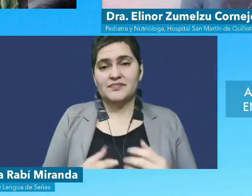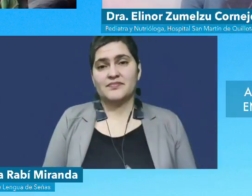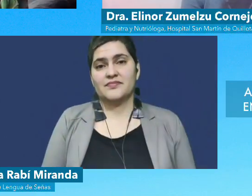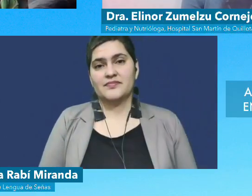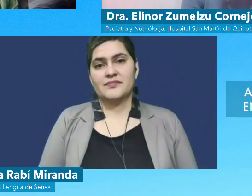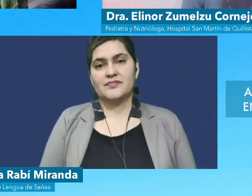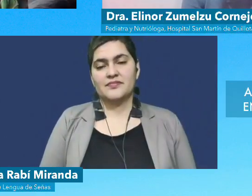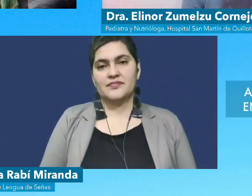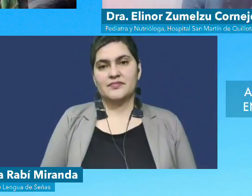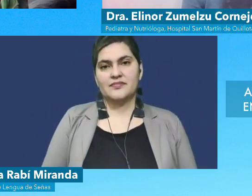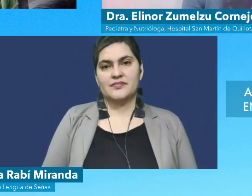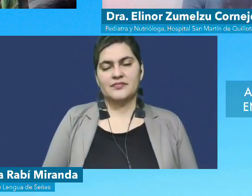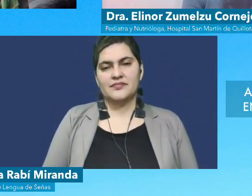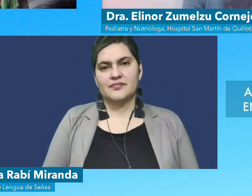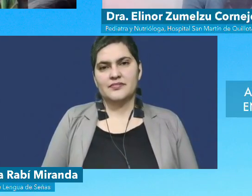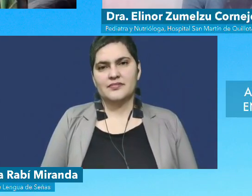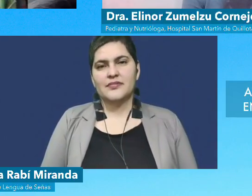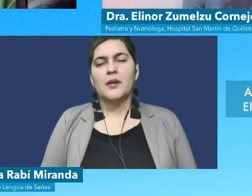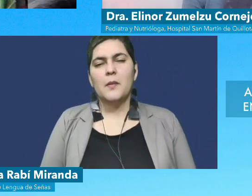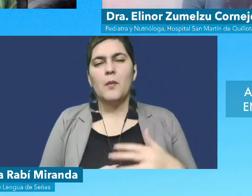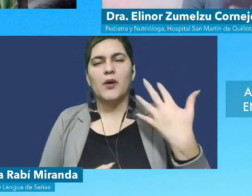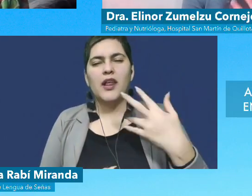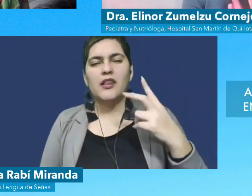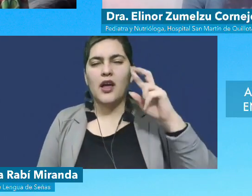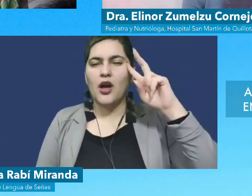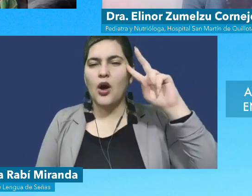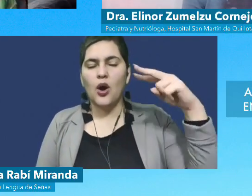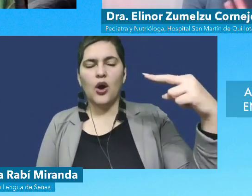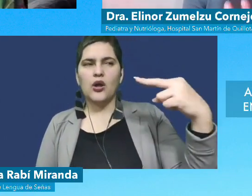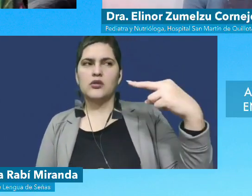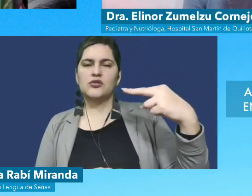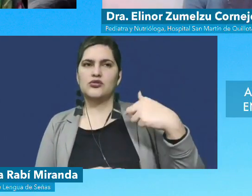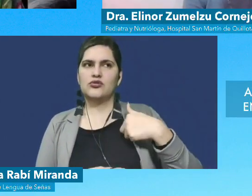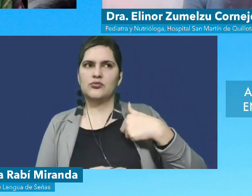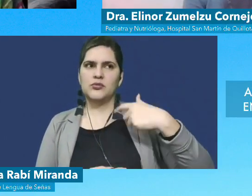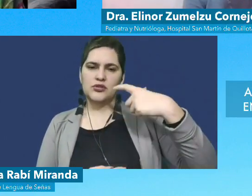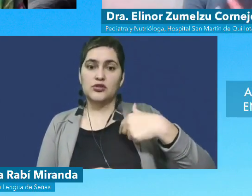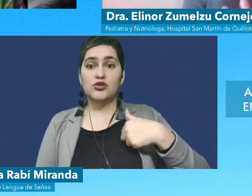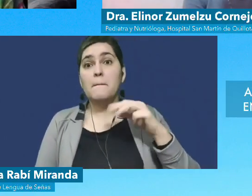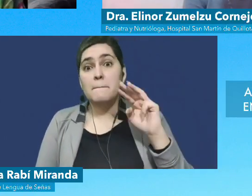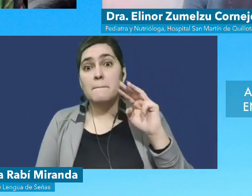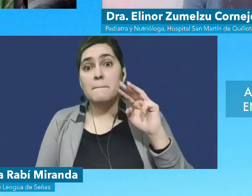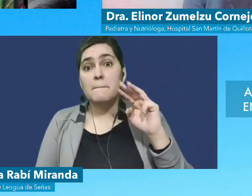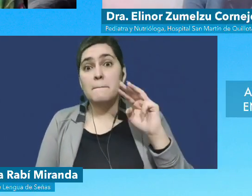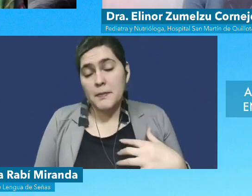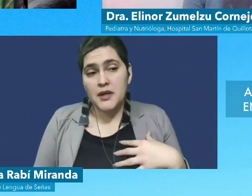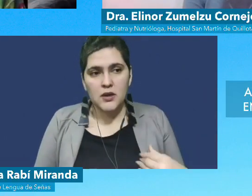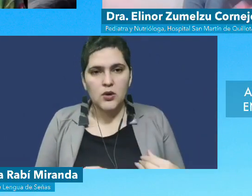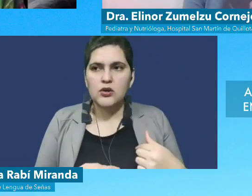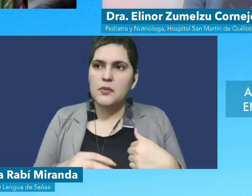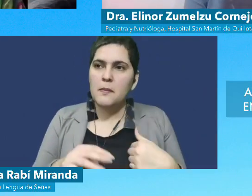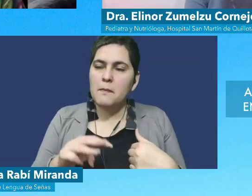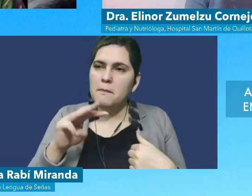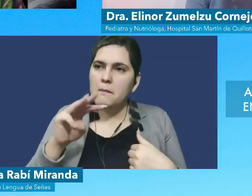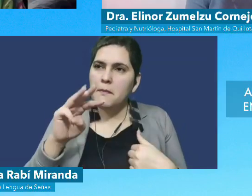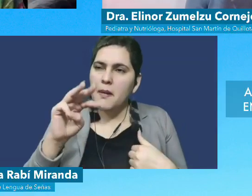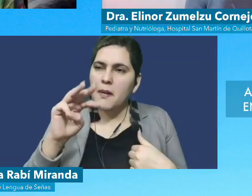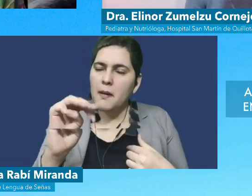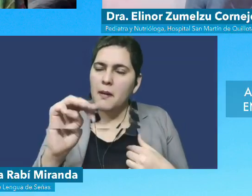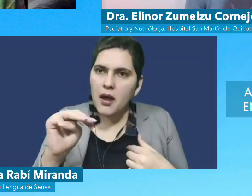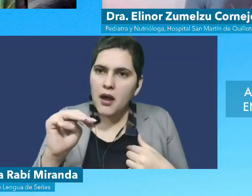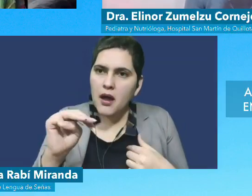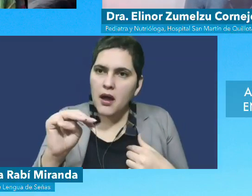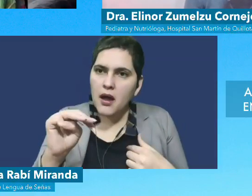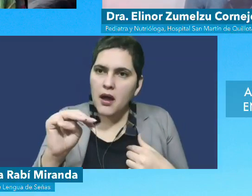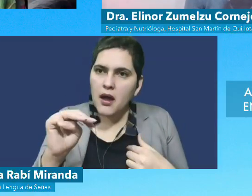lo importante que es conocerse, porque Claro. si yo trabajo con mamás, yo soy pediatra, entonces trabajo con las mamás y con los niños, pero